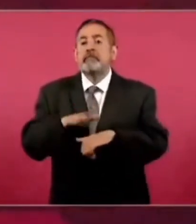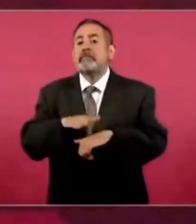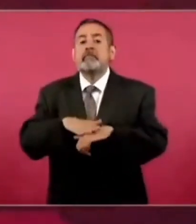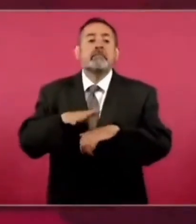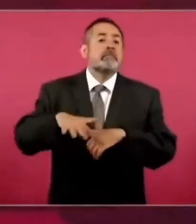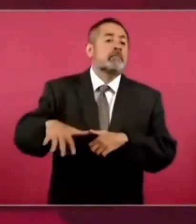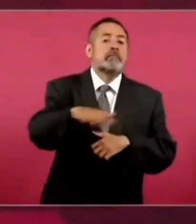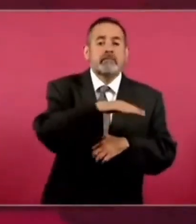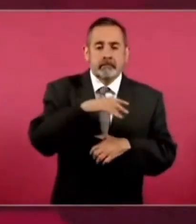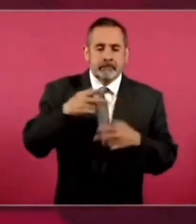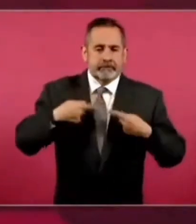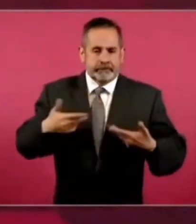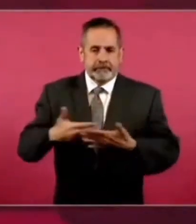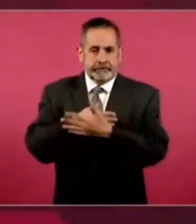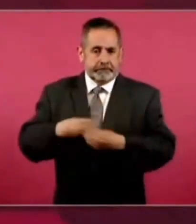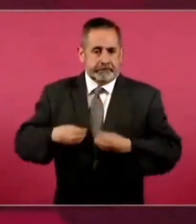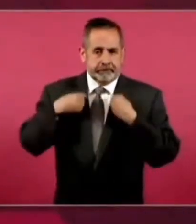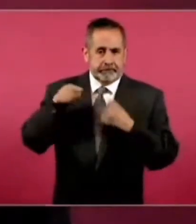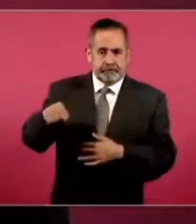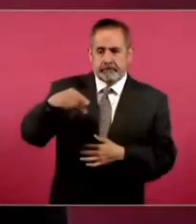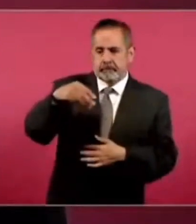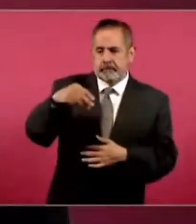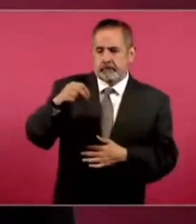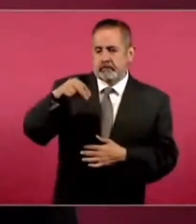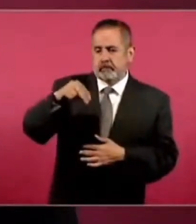Monclova que estamos en eso.